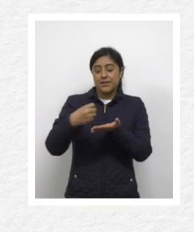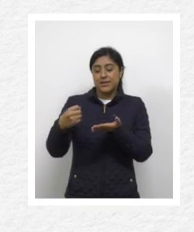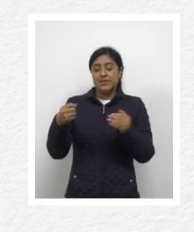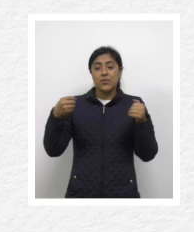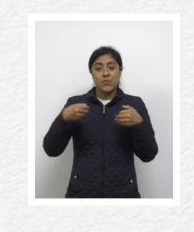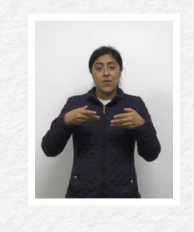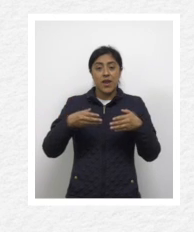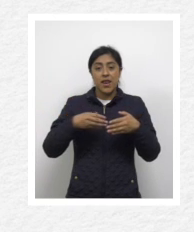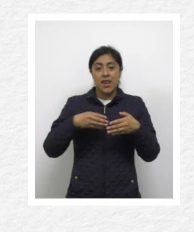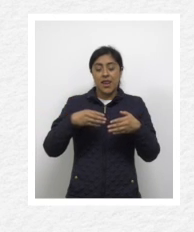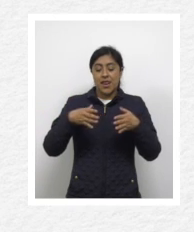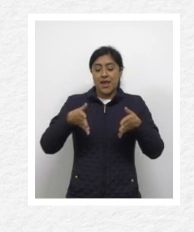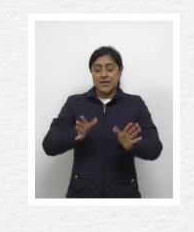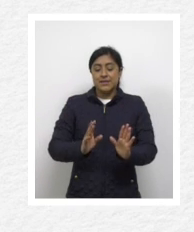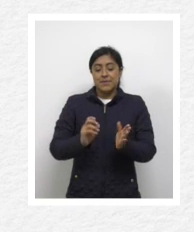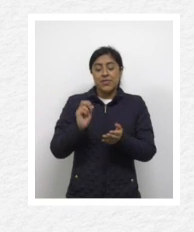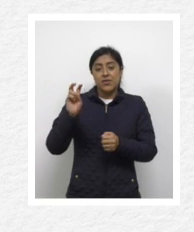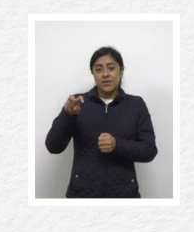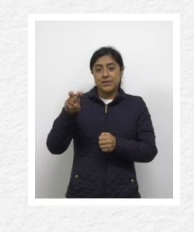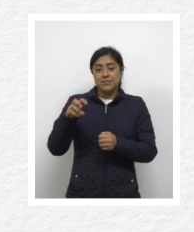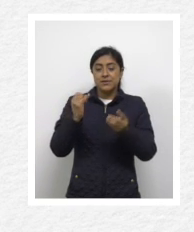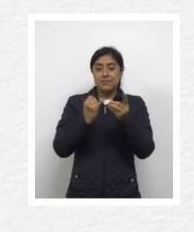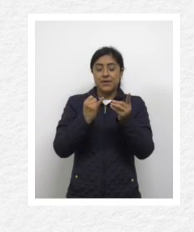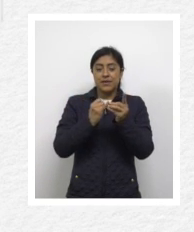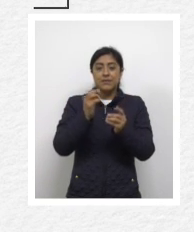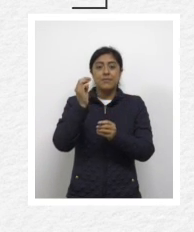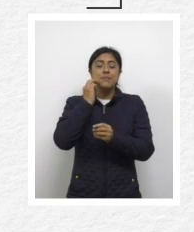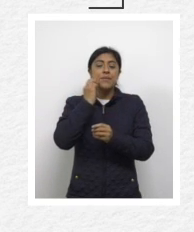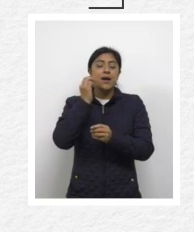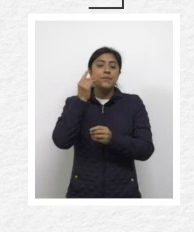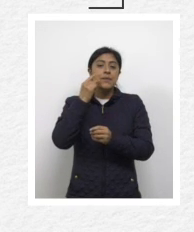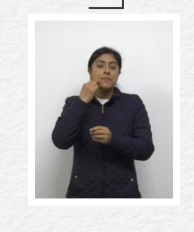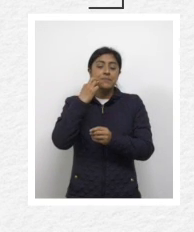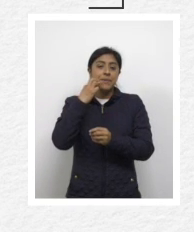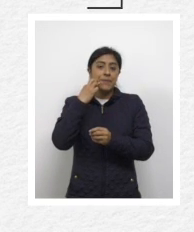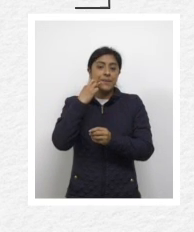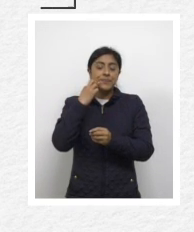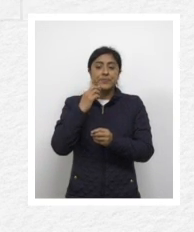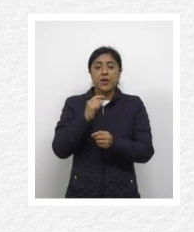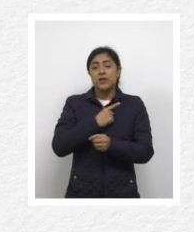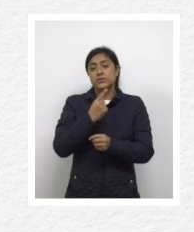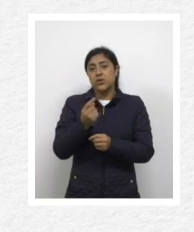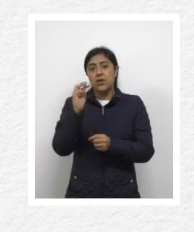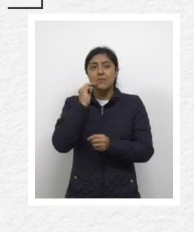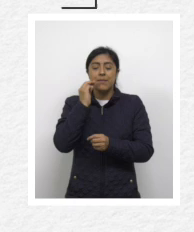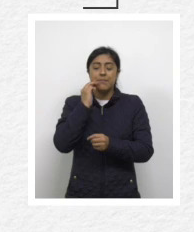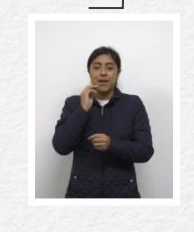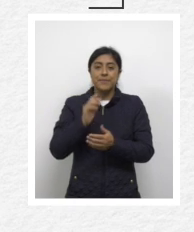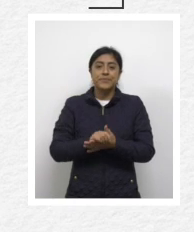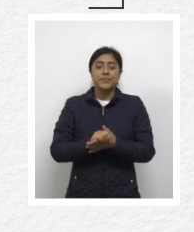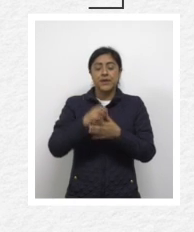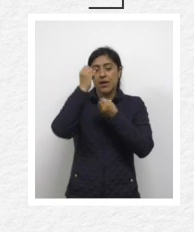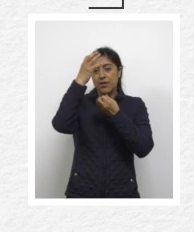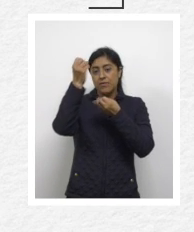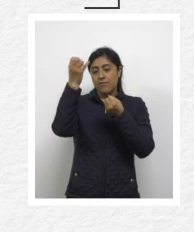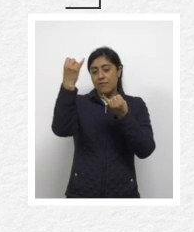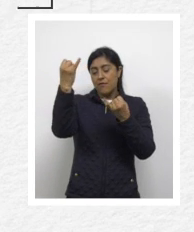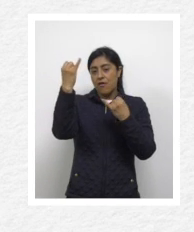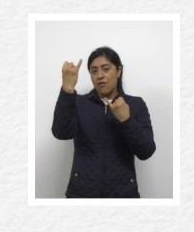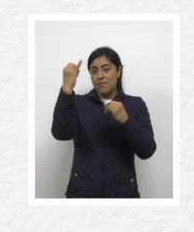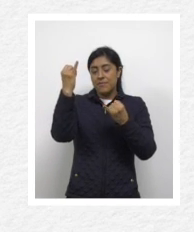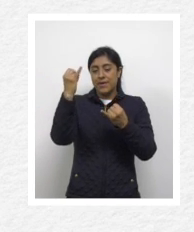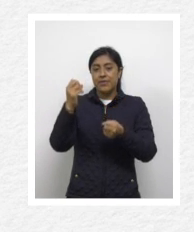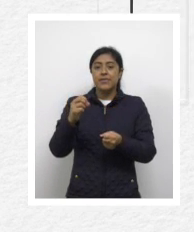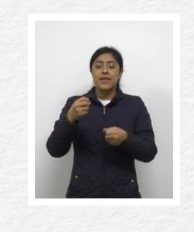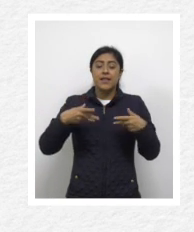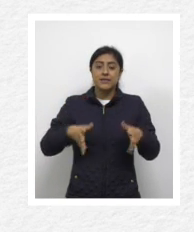Para inscribir un nacimiento se necesita el DPI del padre y de la madre, o solo de la madre en su caso.